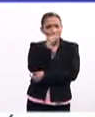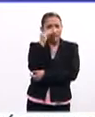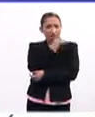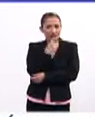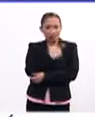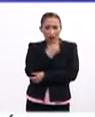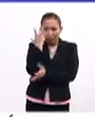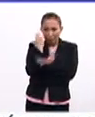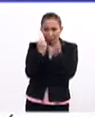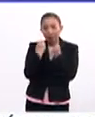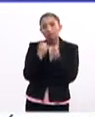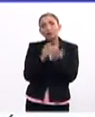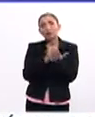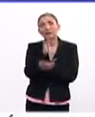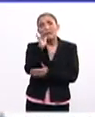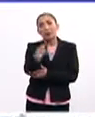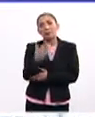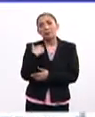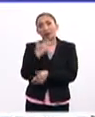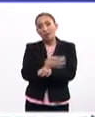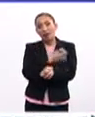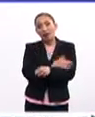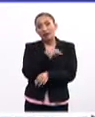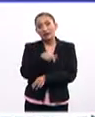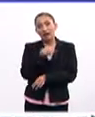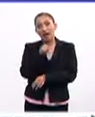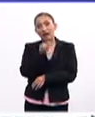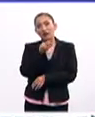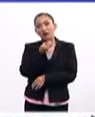y autodidacta, pues ahí está. Muchísimas gracias por haber estado con nosotros, gracias,